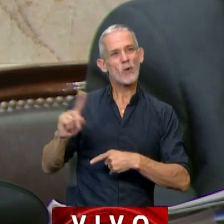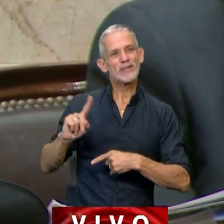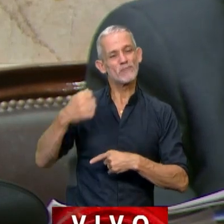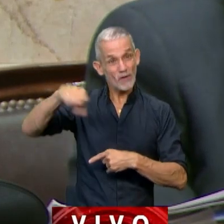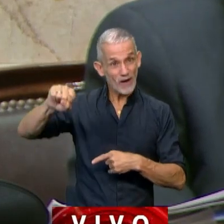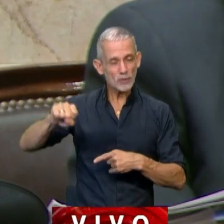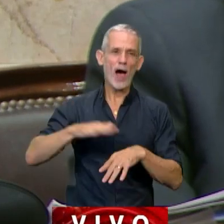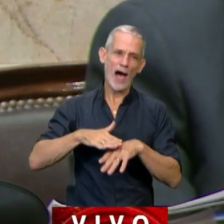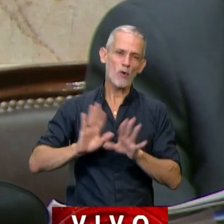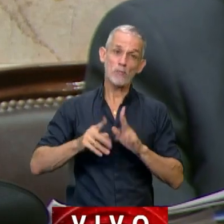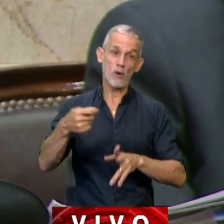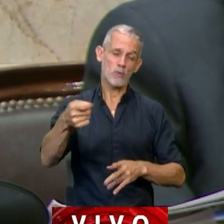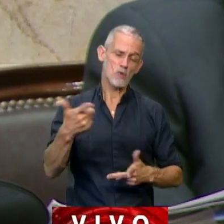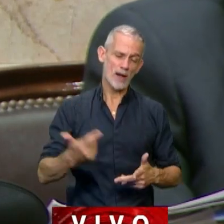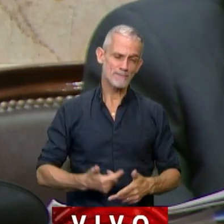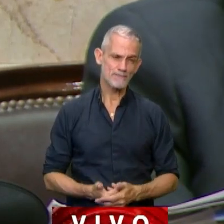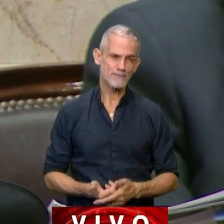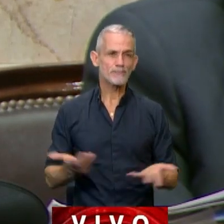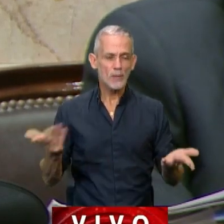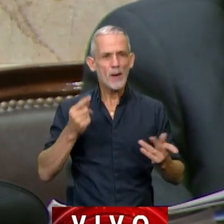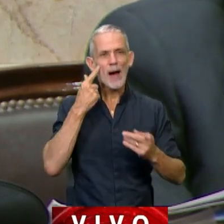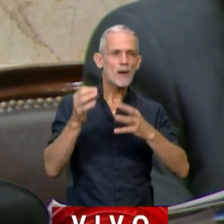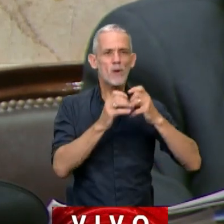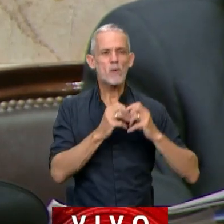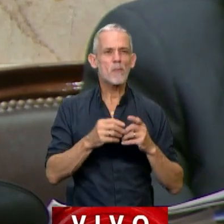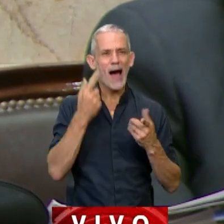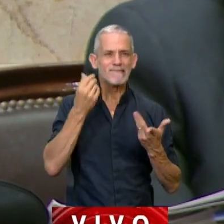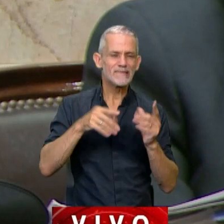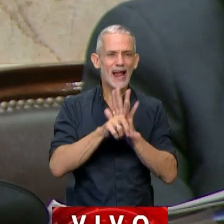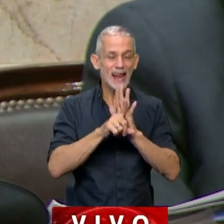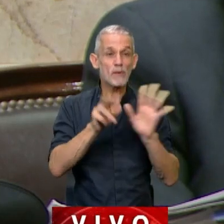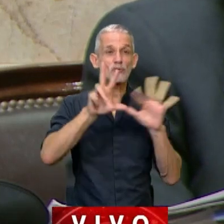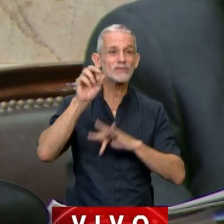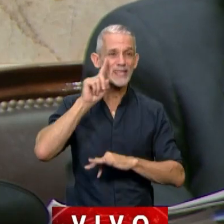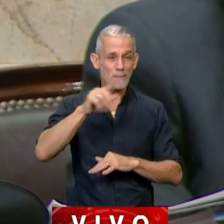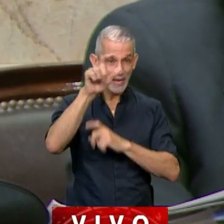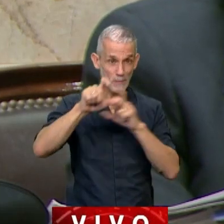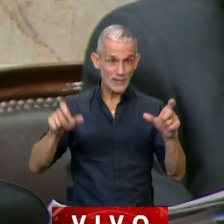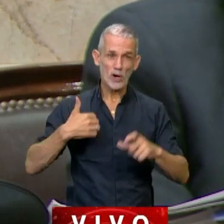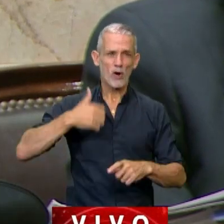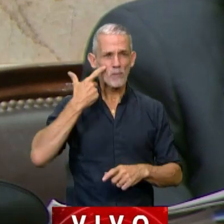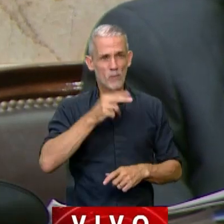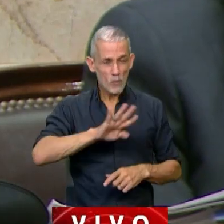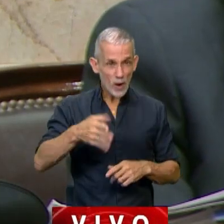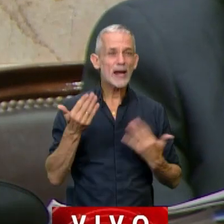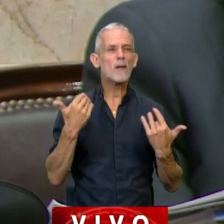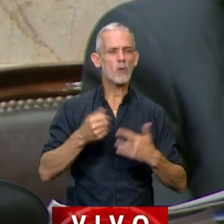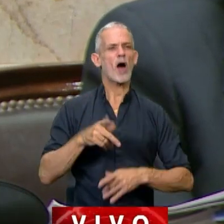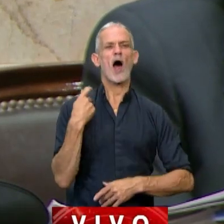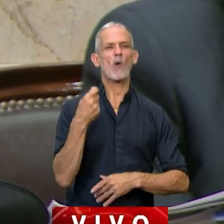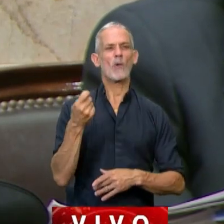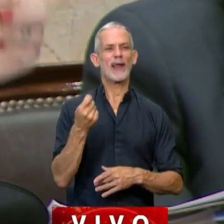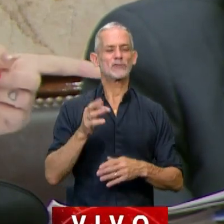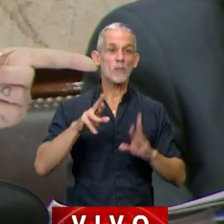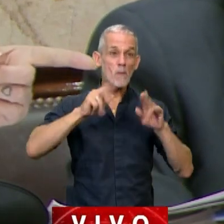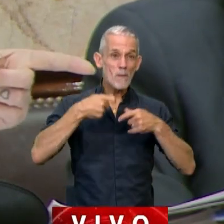sentó a que nosotros debatamos e intentemos convertir en ley para que estos 800.000 personas argentinos y argentinas pudieran acceder